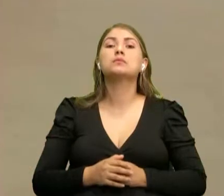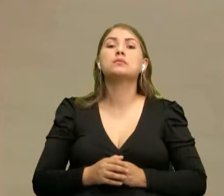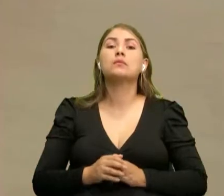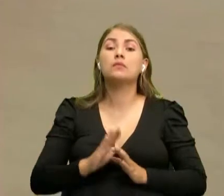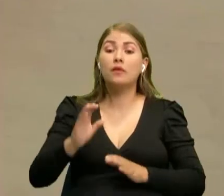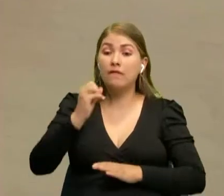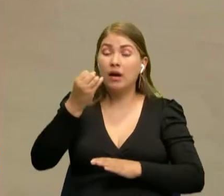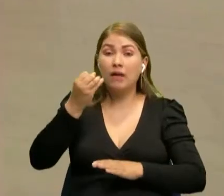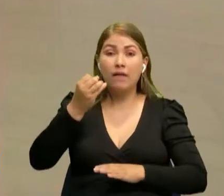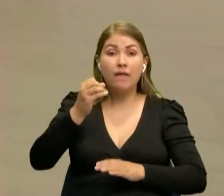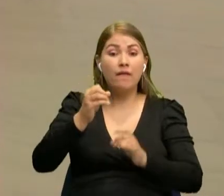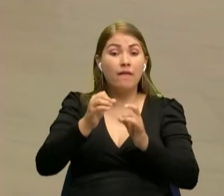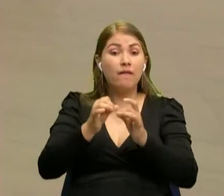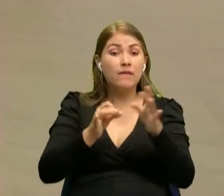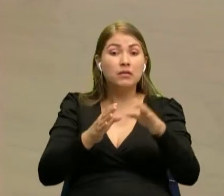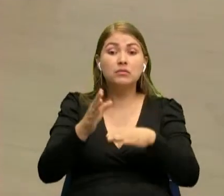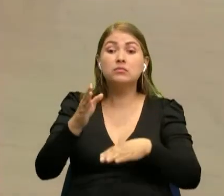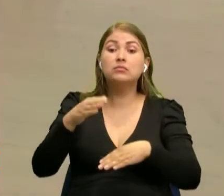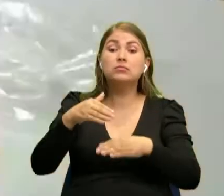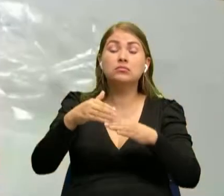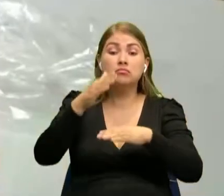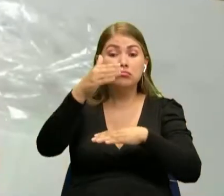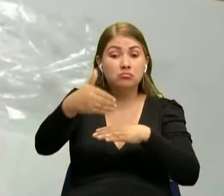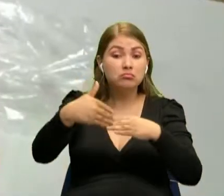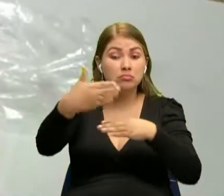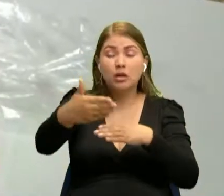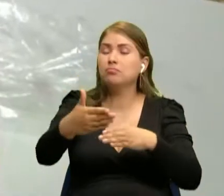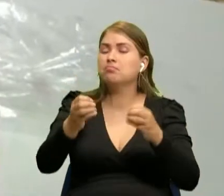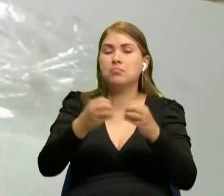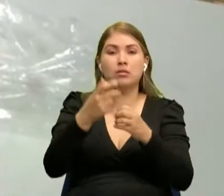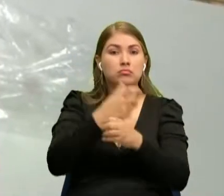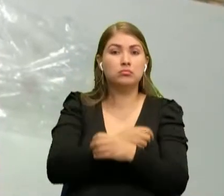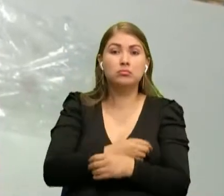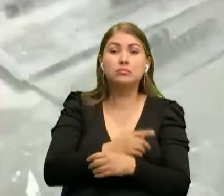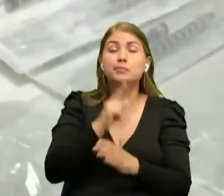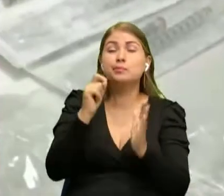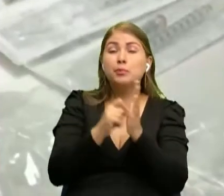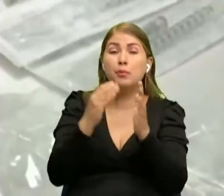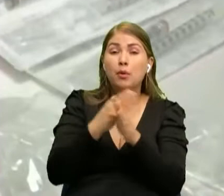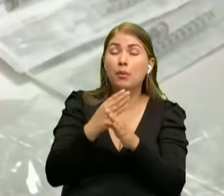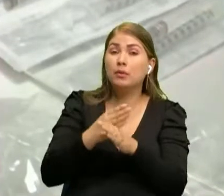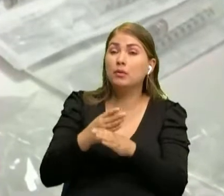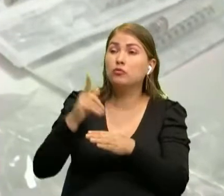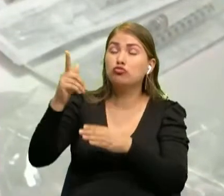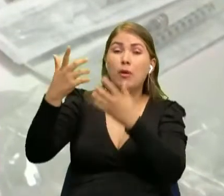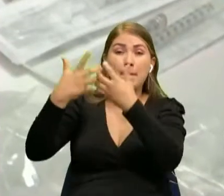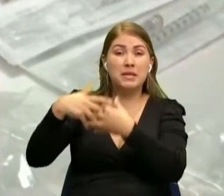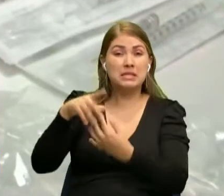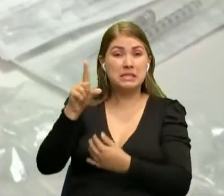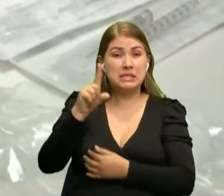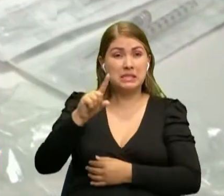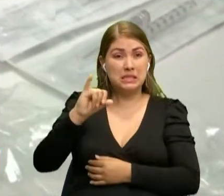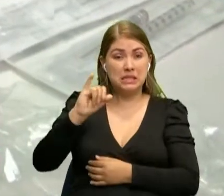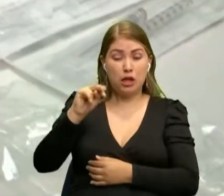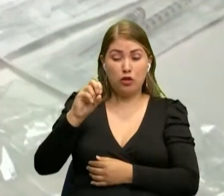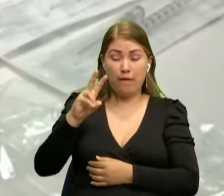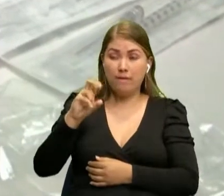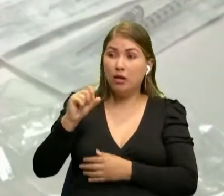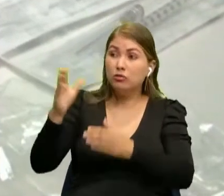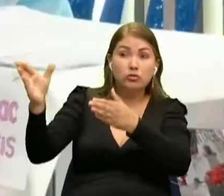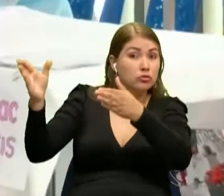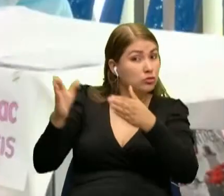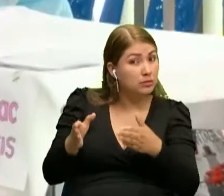esa fecha no vamos a tener más biológicos. El problema es que si no llegan las vacunas de Sinovac, la aplicación de la segunda